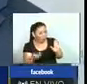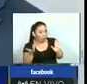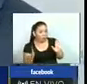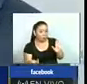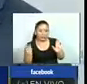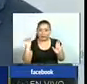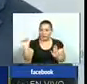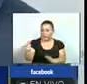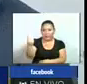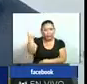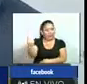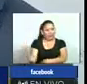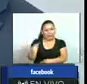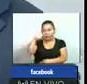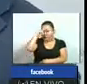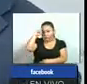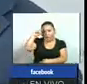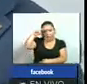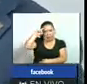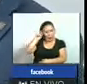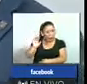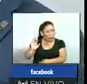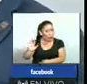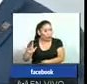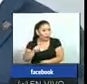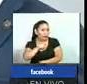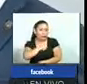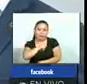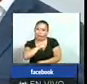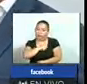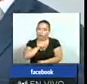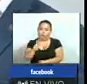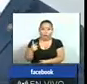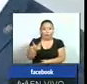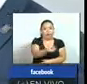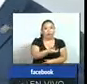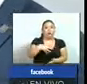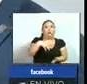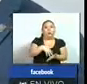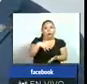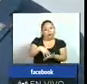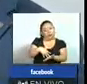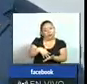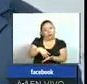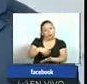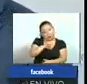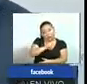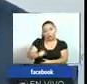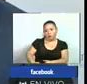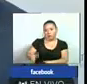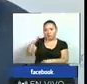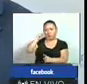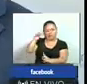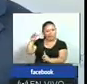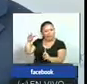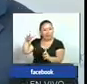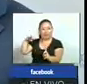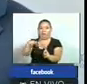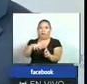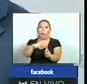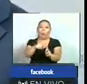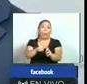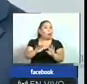manifiesta incompetencia en el ejercicio de sus funciones. El pueblo salvadoreño ha podido ver una sistemática